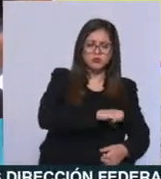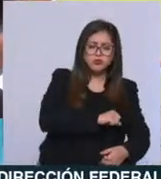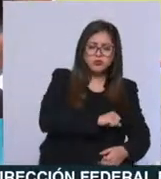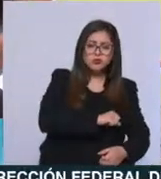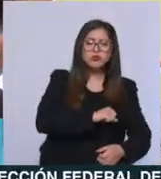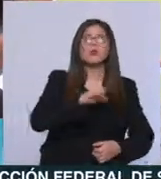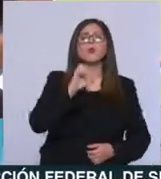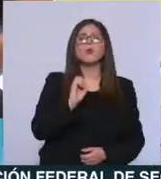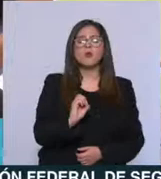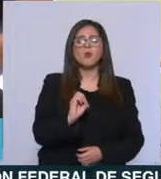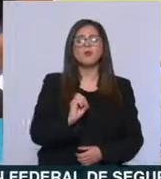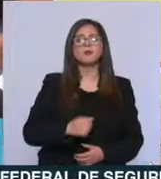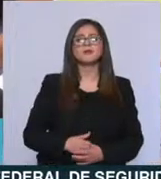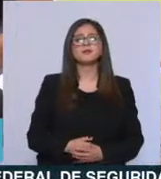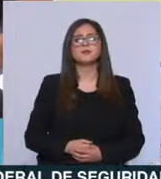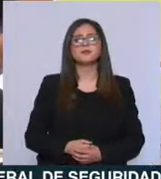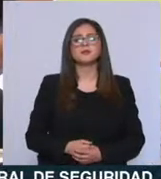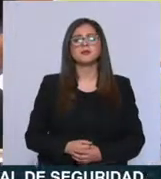arterial, también